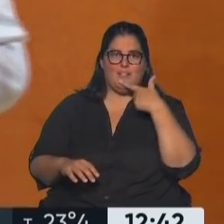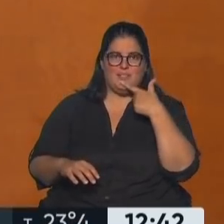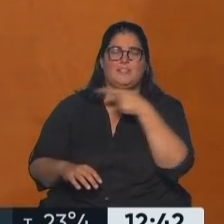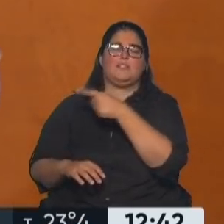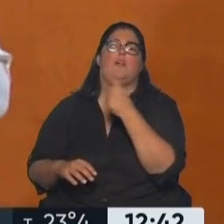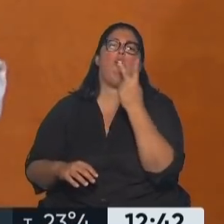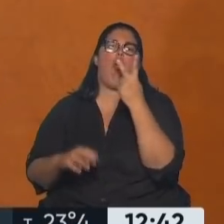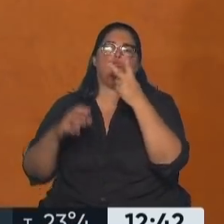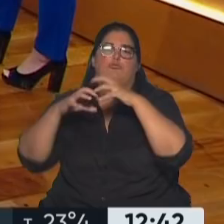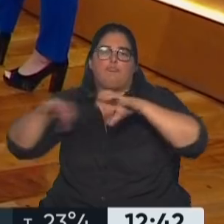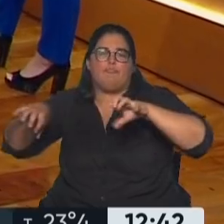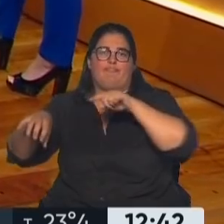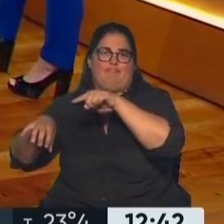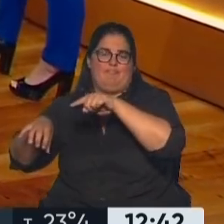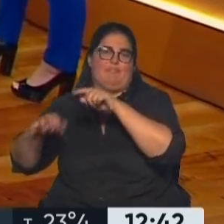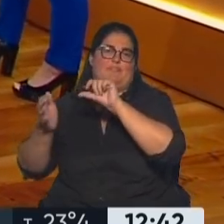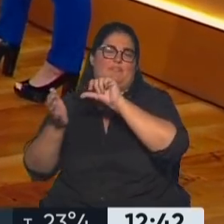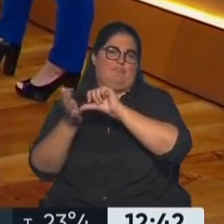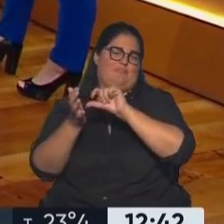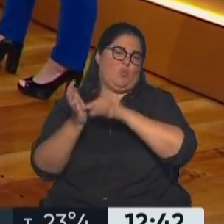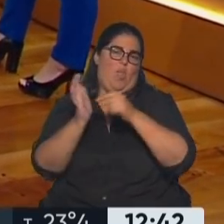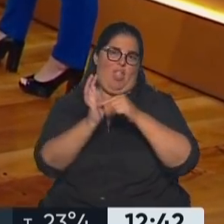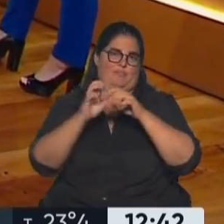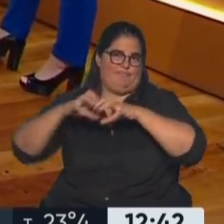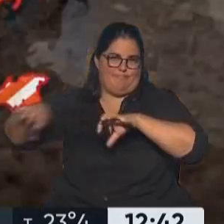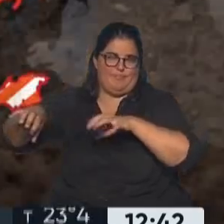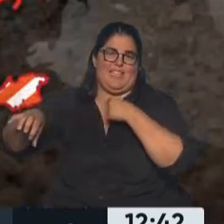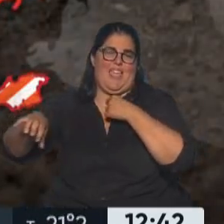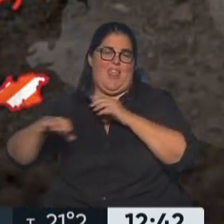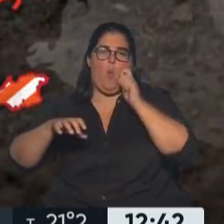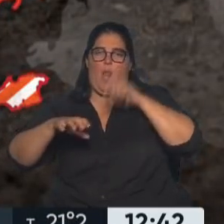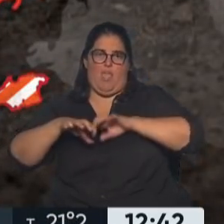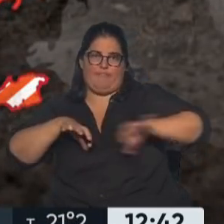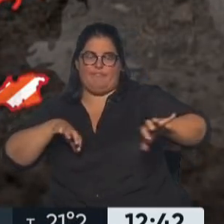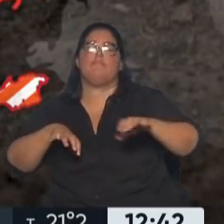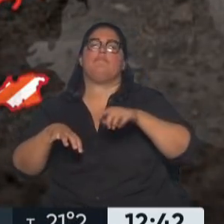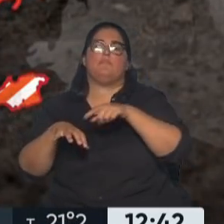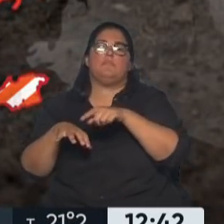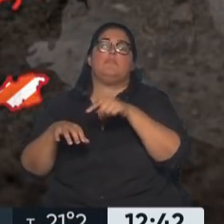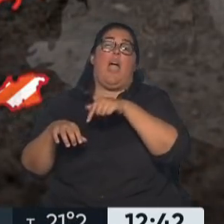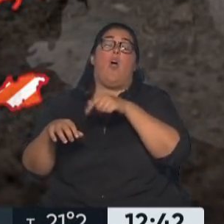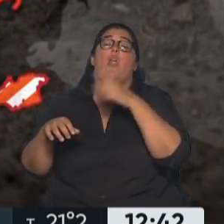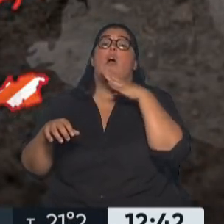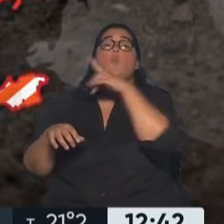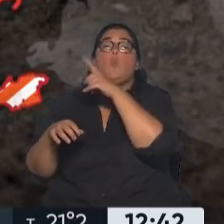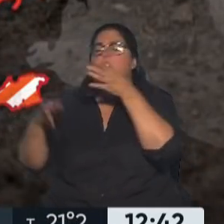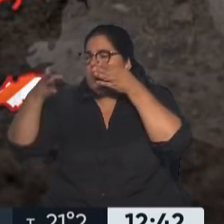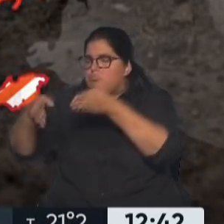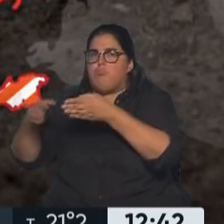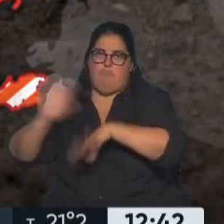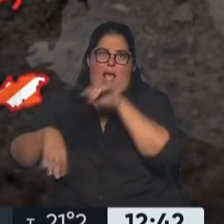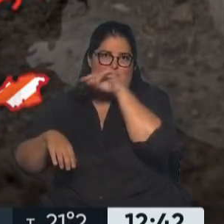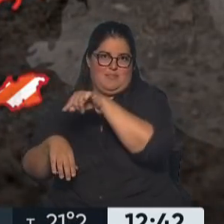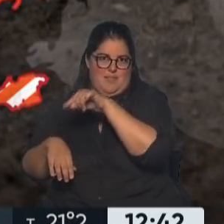repúblicas separatistas, y donde lo que plantea Rusia ahora es que se va a focalizar justamente. No hubo demasiados